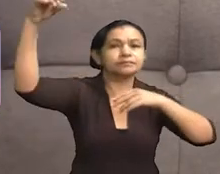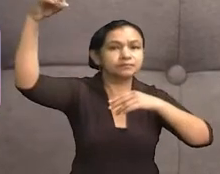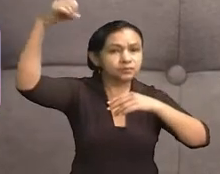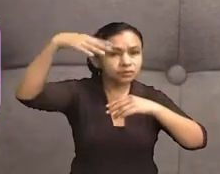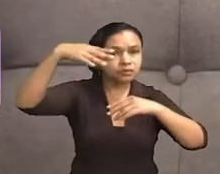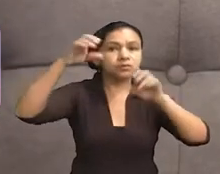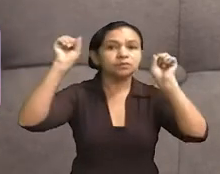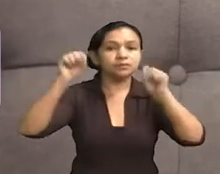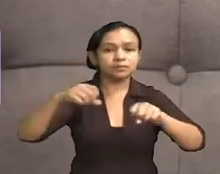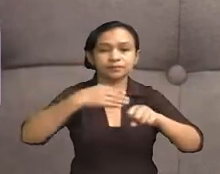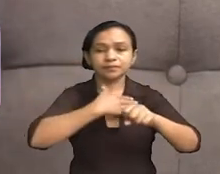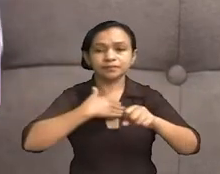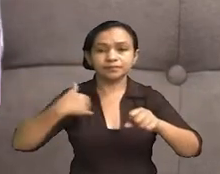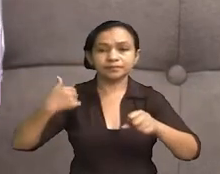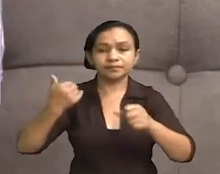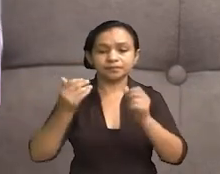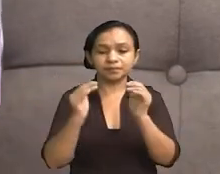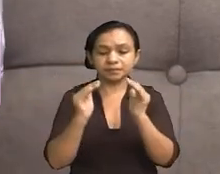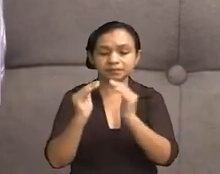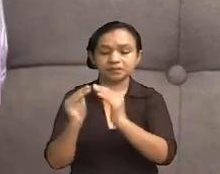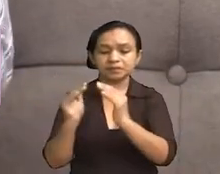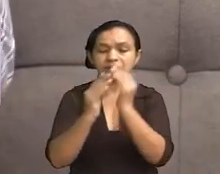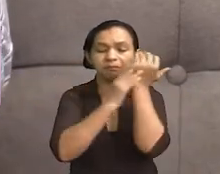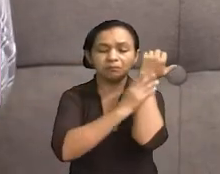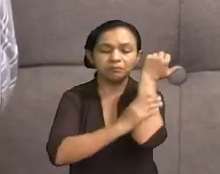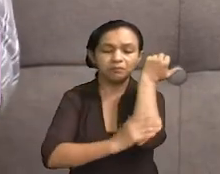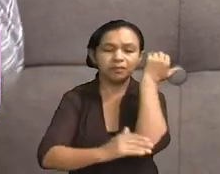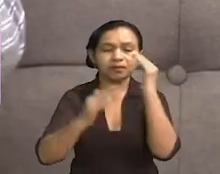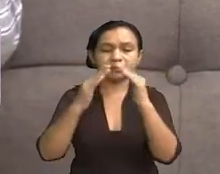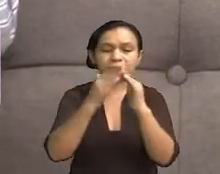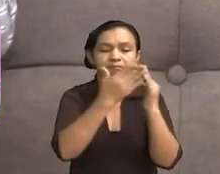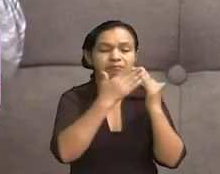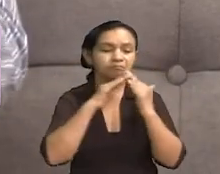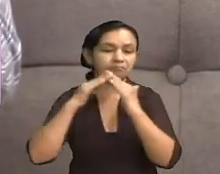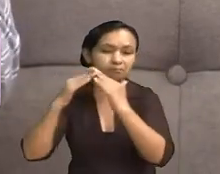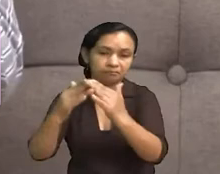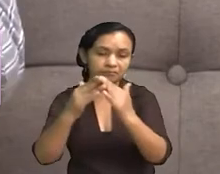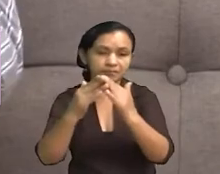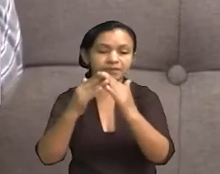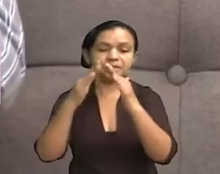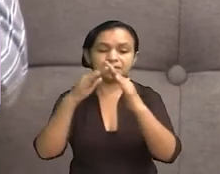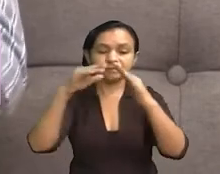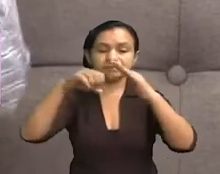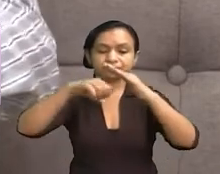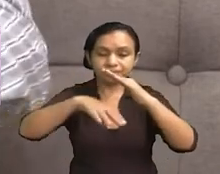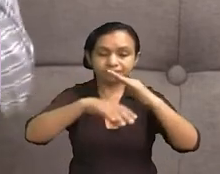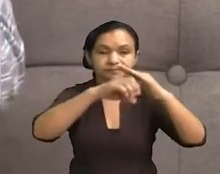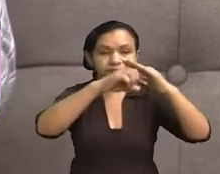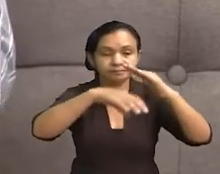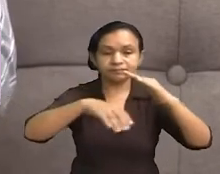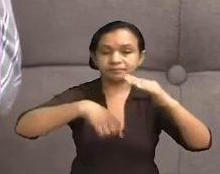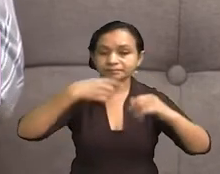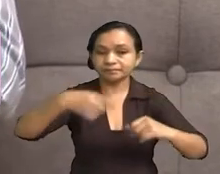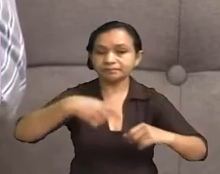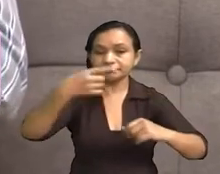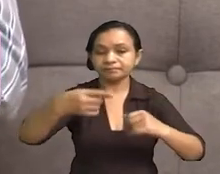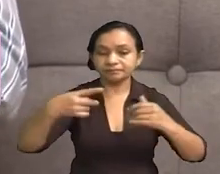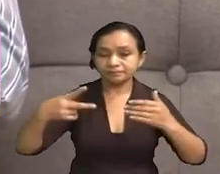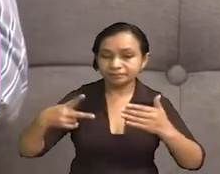programas el acceso a los asentamientos, a los barrios, a las comarcas, y todos los días aquí se